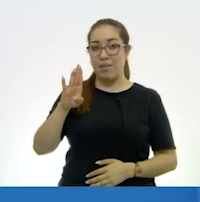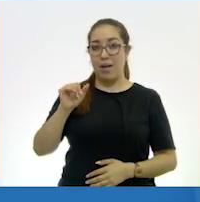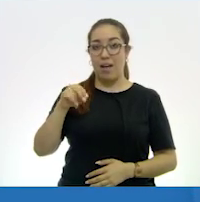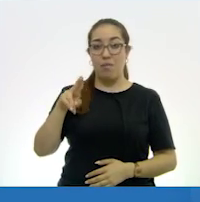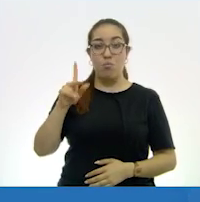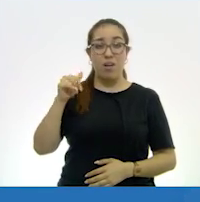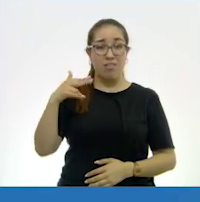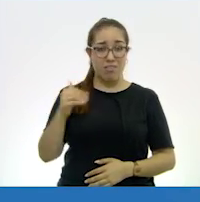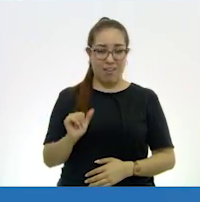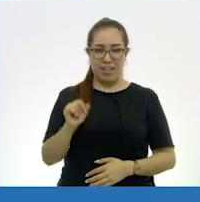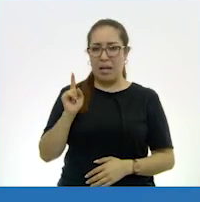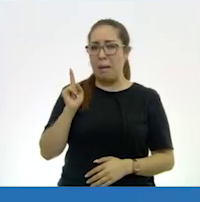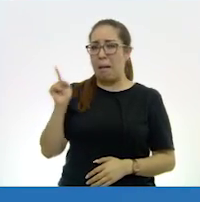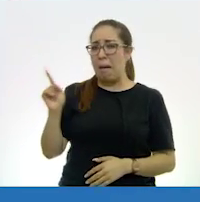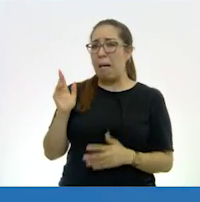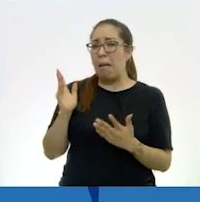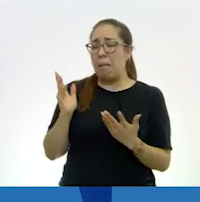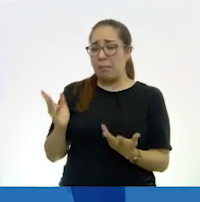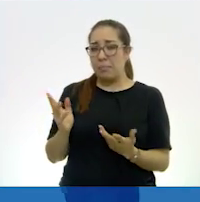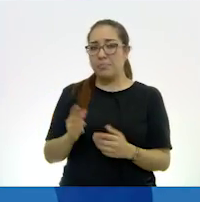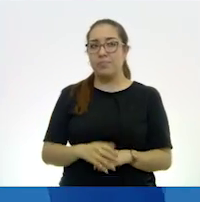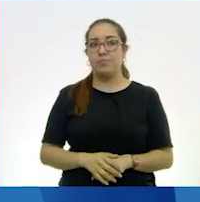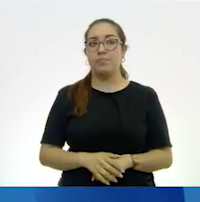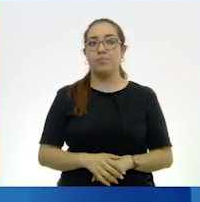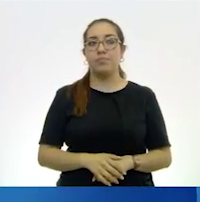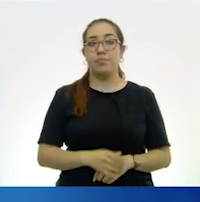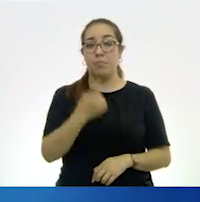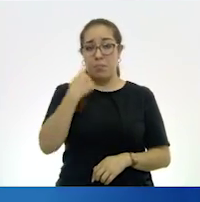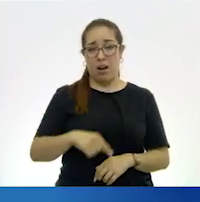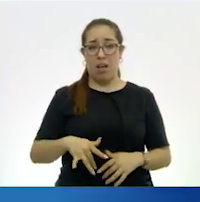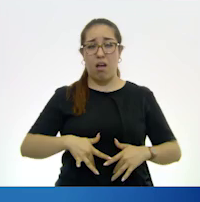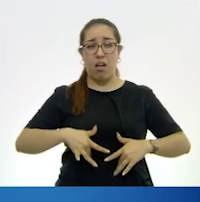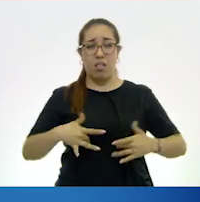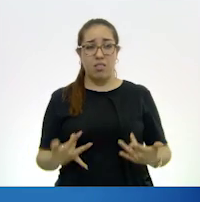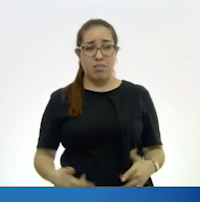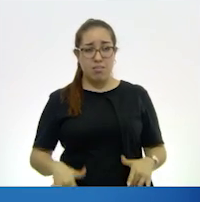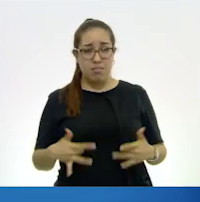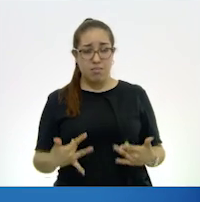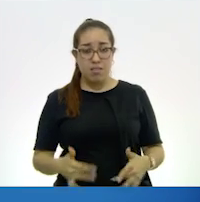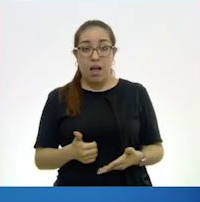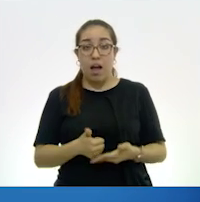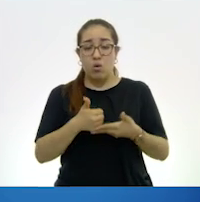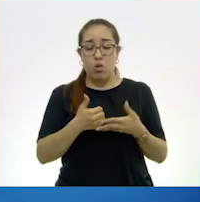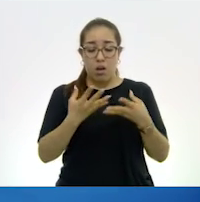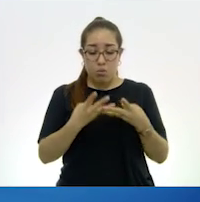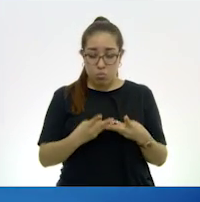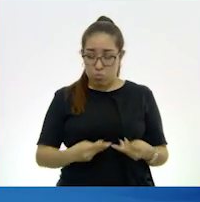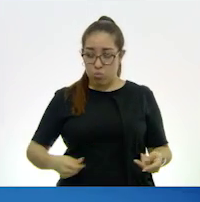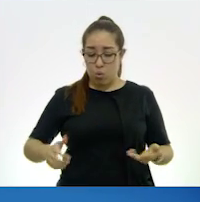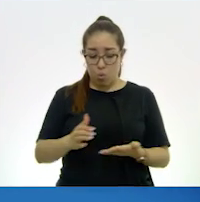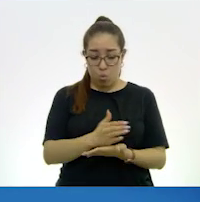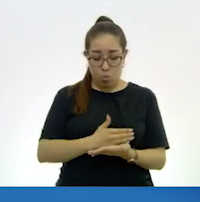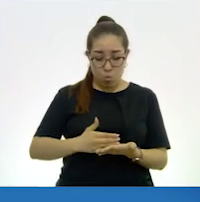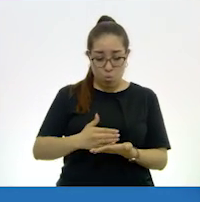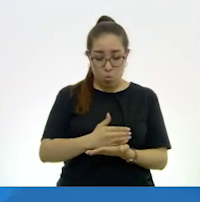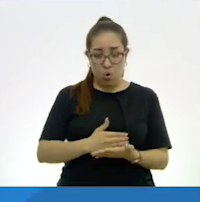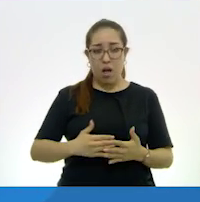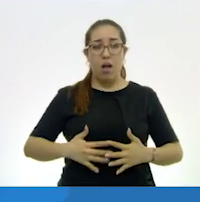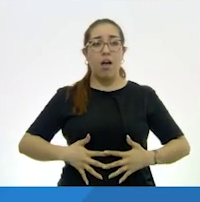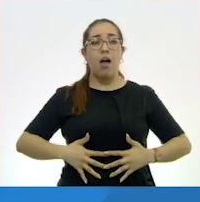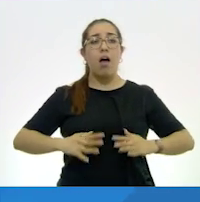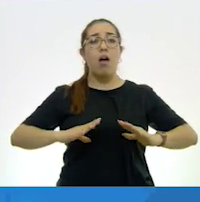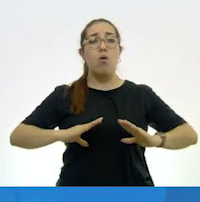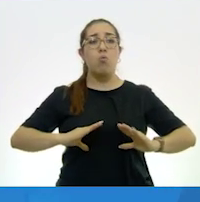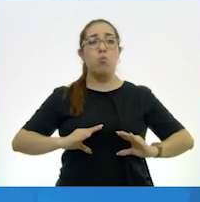una hierba aromática que ayuda a aliviar los dolores de estómago mediante la relajación de los músculos en